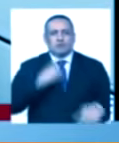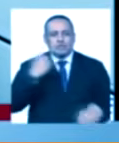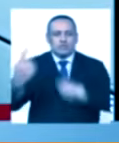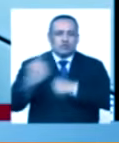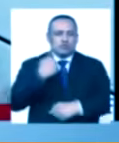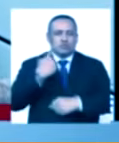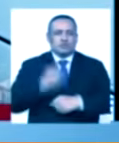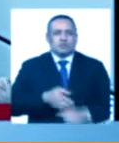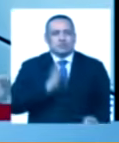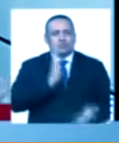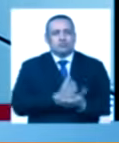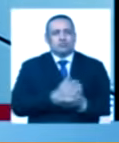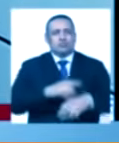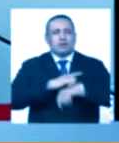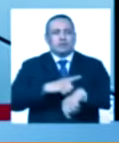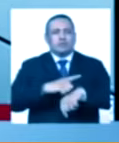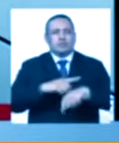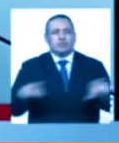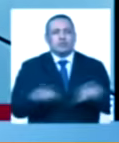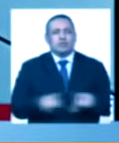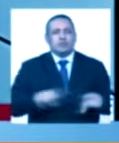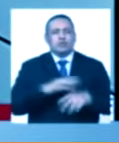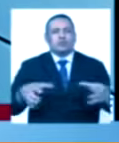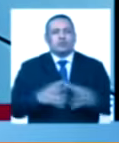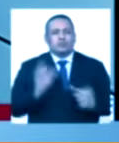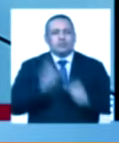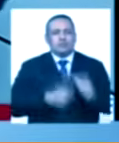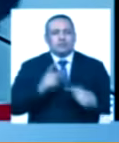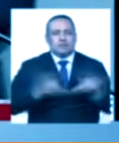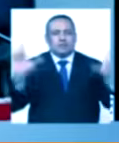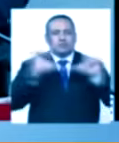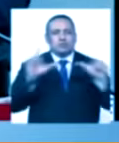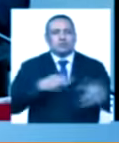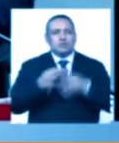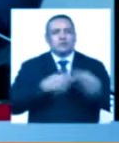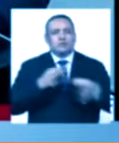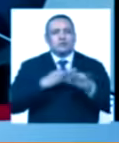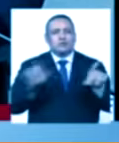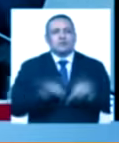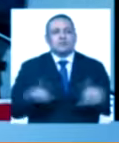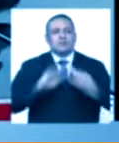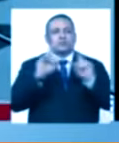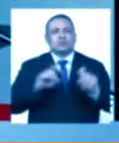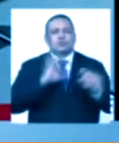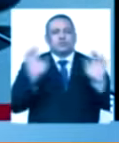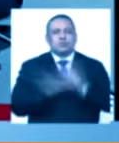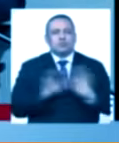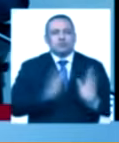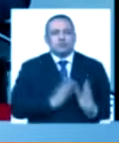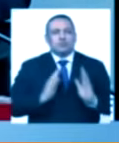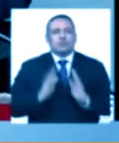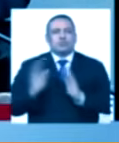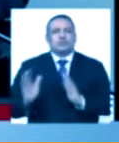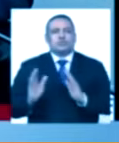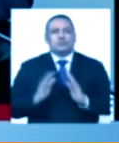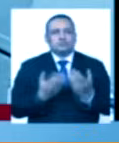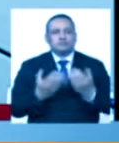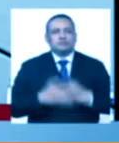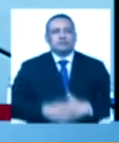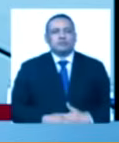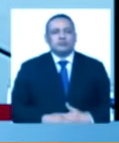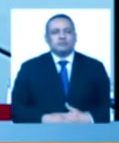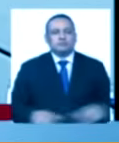disciplinario express, o como un sector de la prensa cuestionaba, un procedimiento